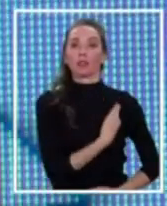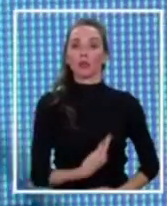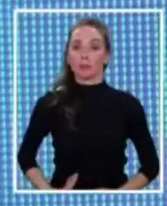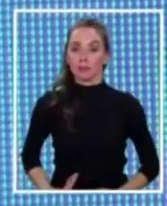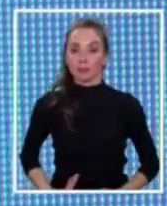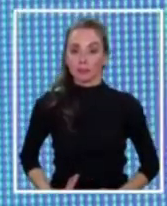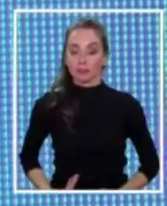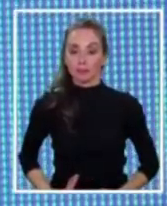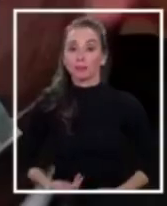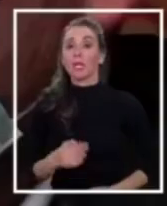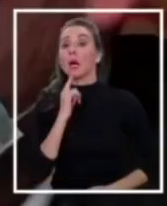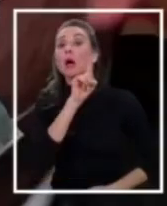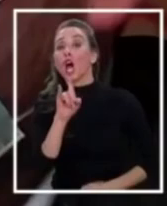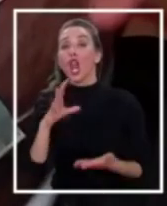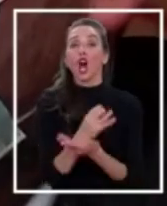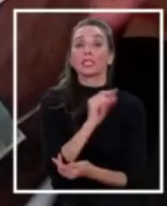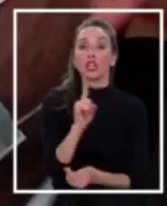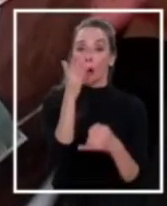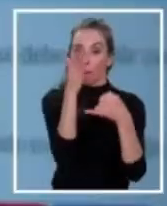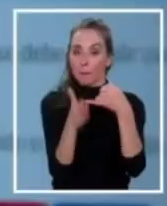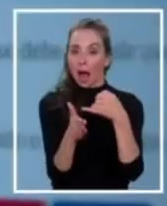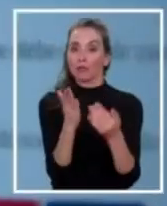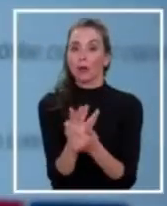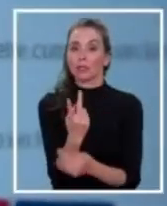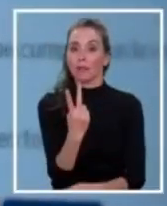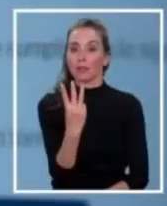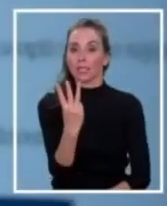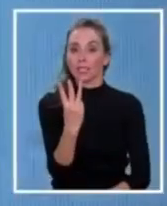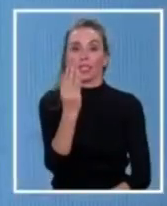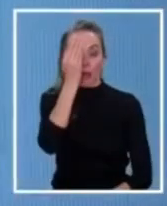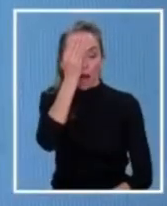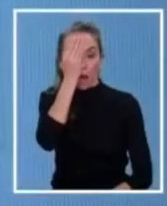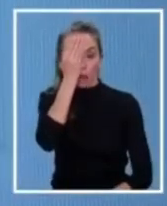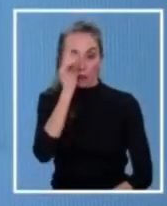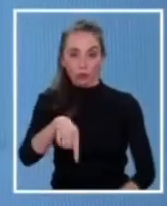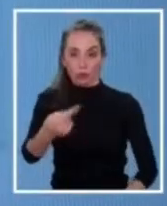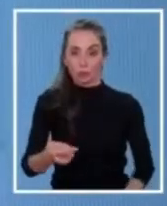presidenciales. ¿Lo lograrán? Tienen plazo hasta el 23 de agosto.